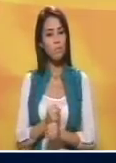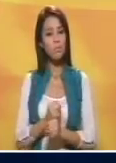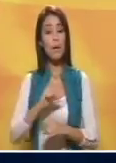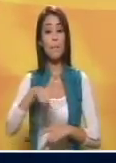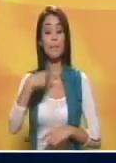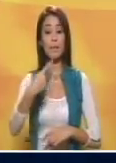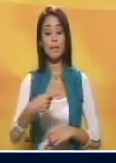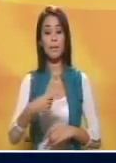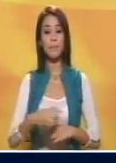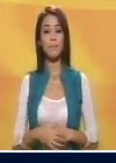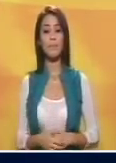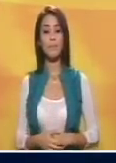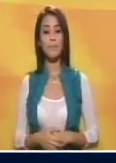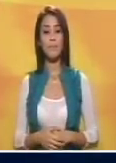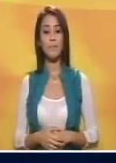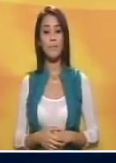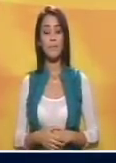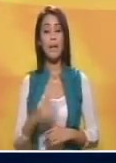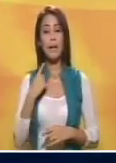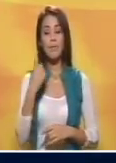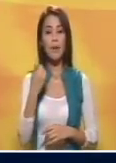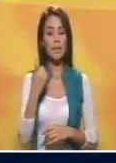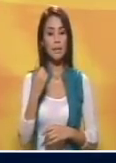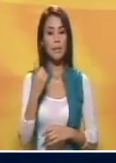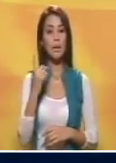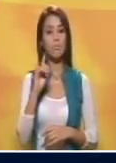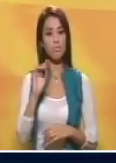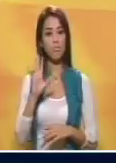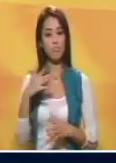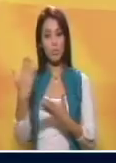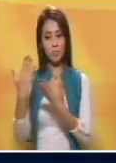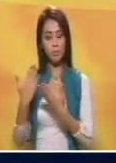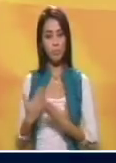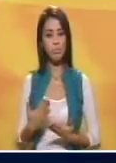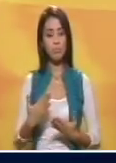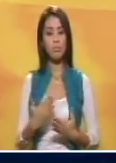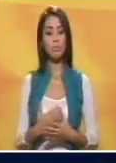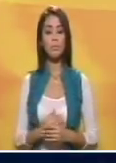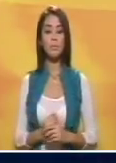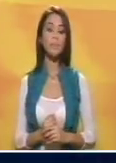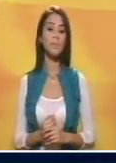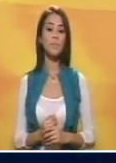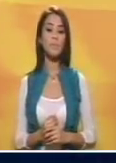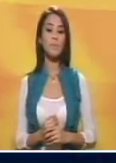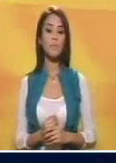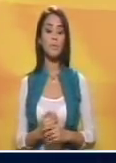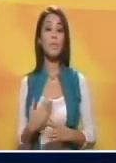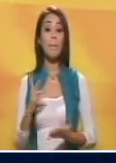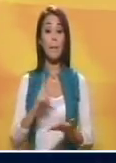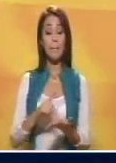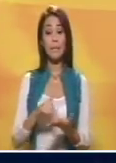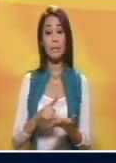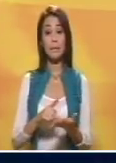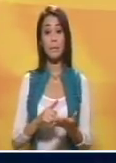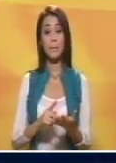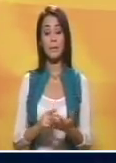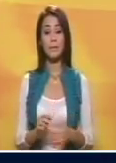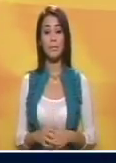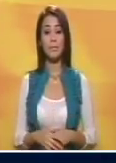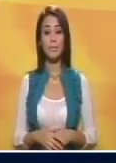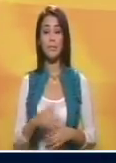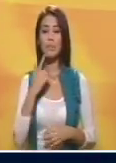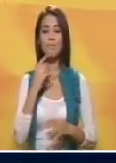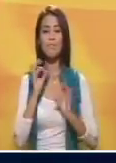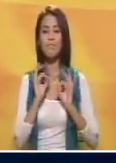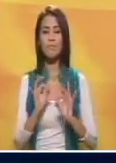mañana puedan, las que faltan, puedan traer sus autorizados para postular. Eso nos está indicando, esto es un